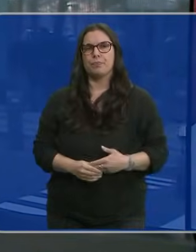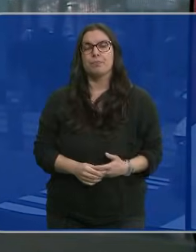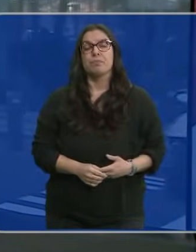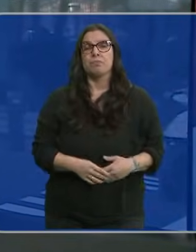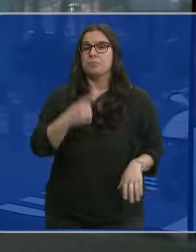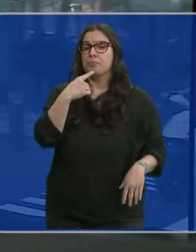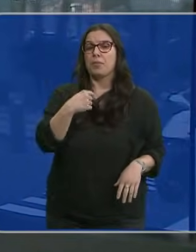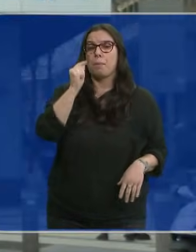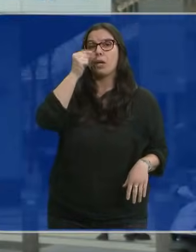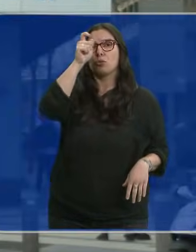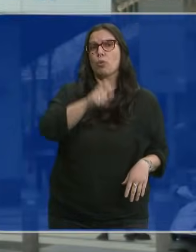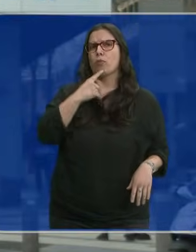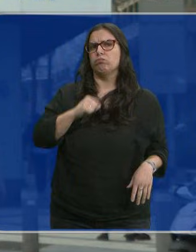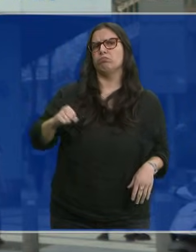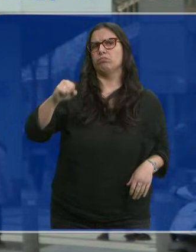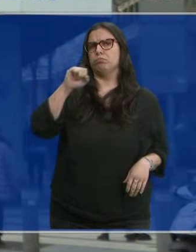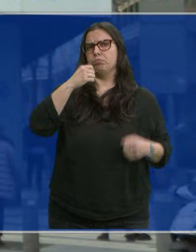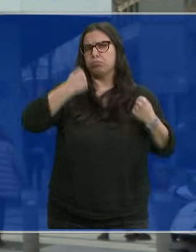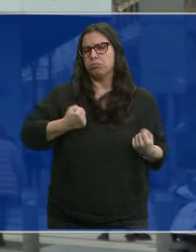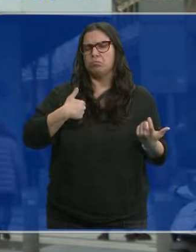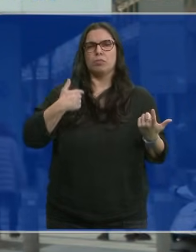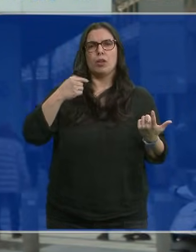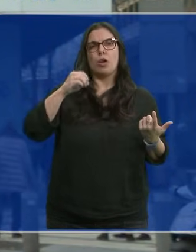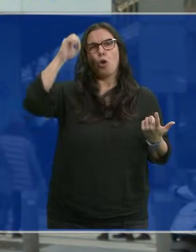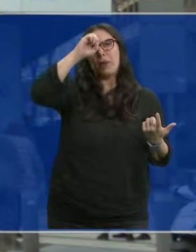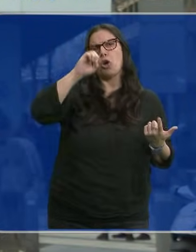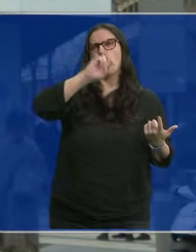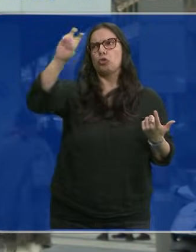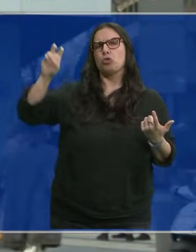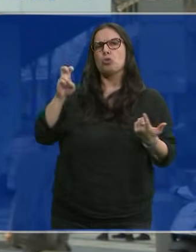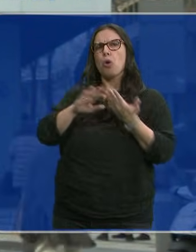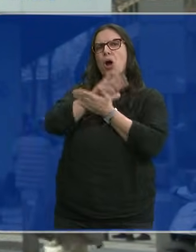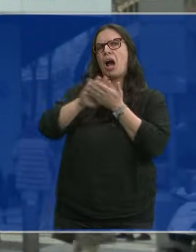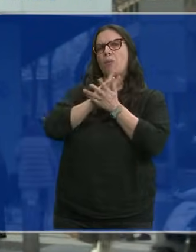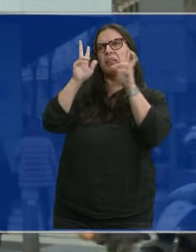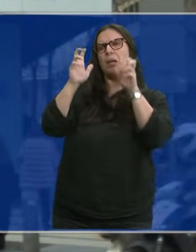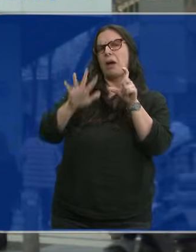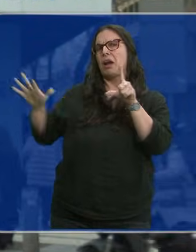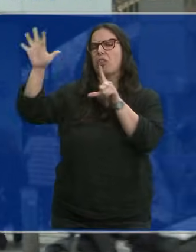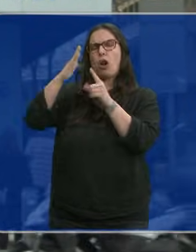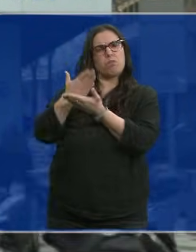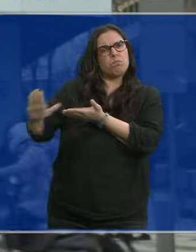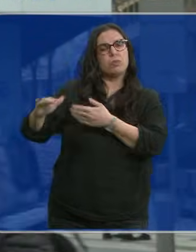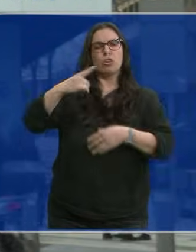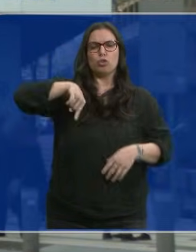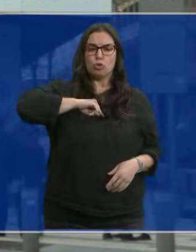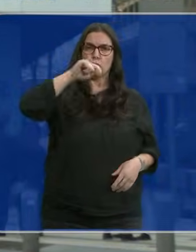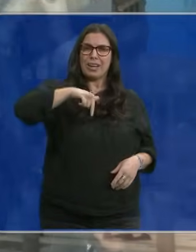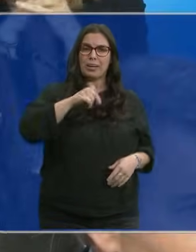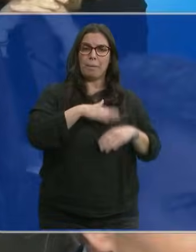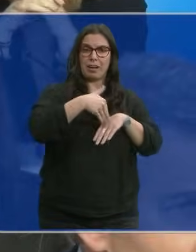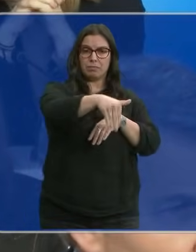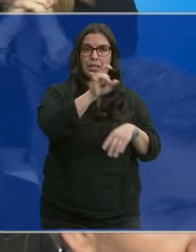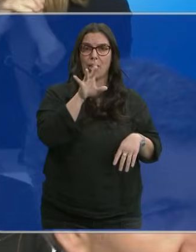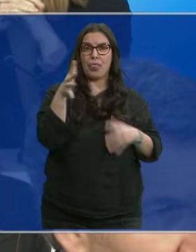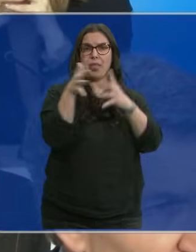Se ha insistido Mañueco que no ha querido entrar a valorar que en otros territorios se hable a nivel nacional, que efectivamente en nuestra comunidad de cara al 15 de